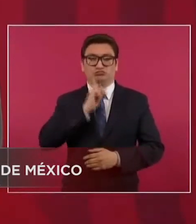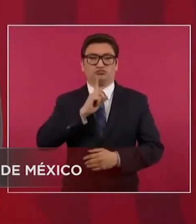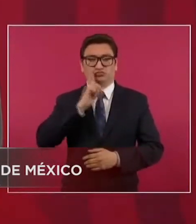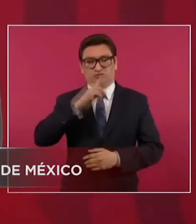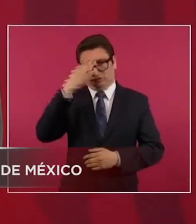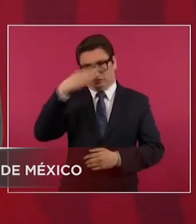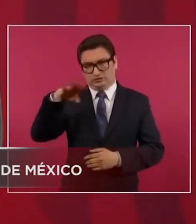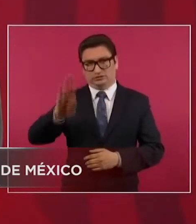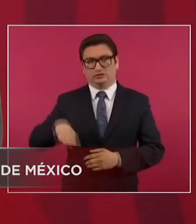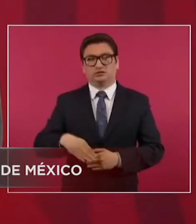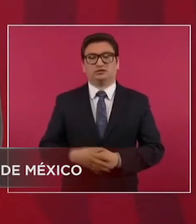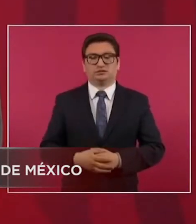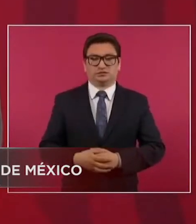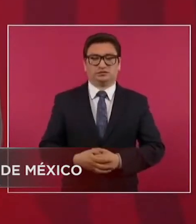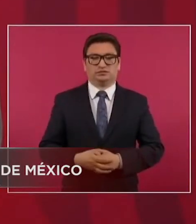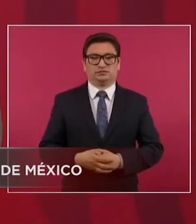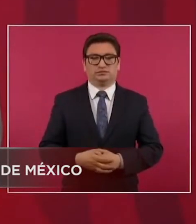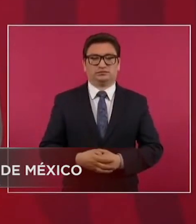señora,